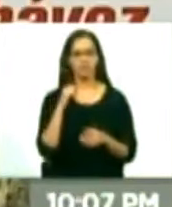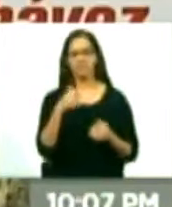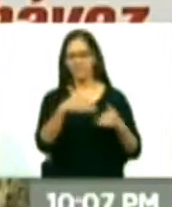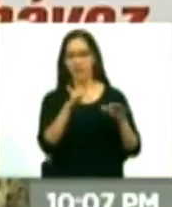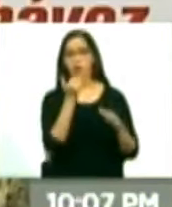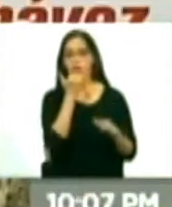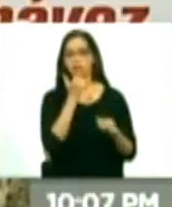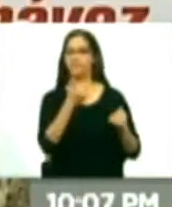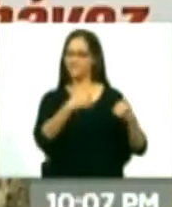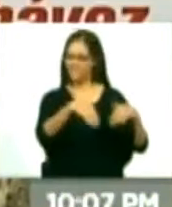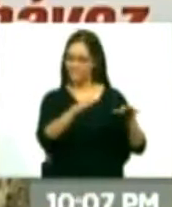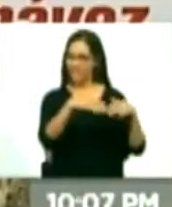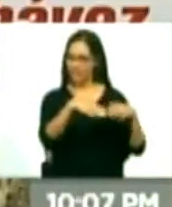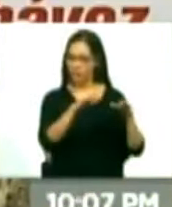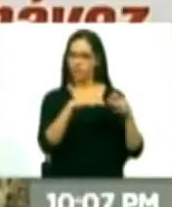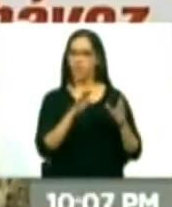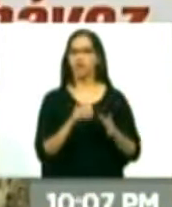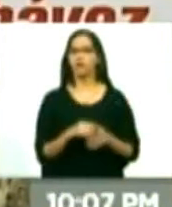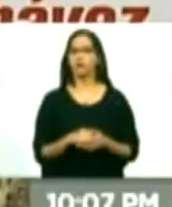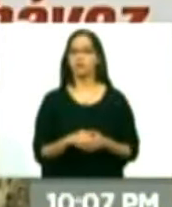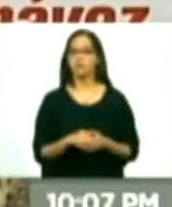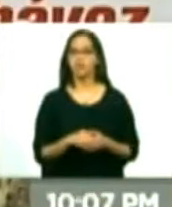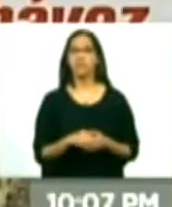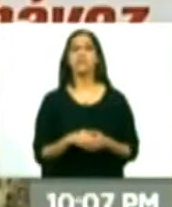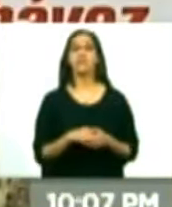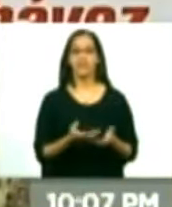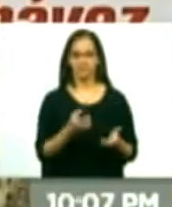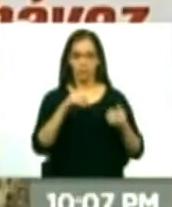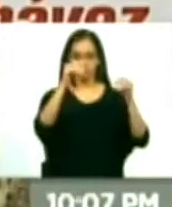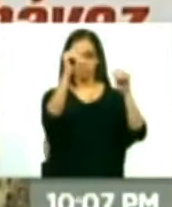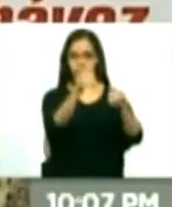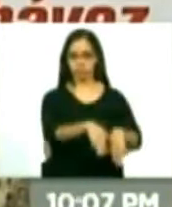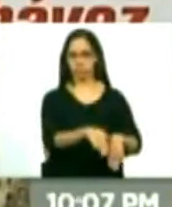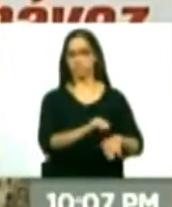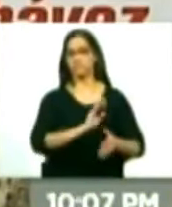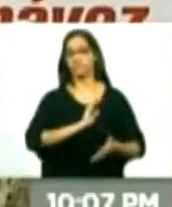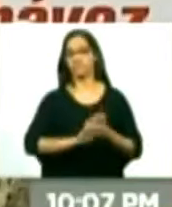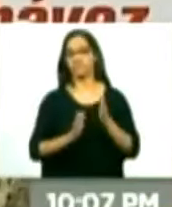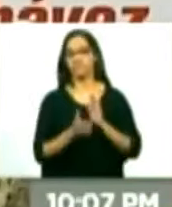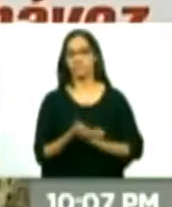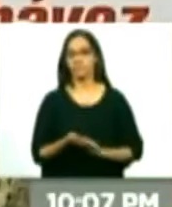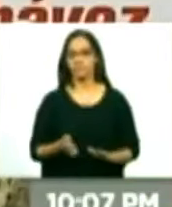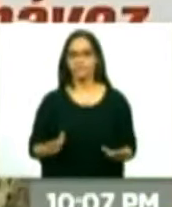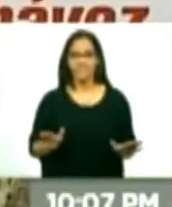propia salsa. Y se cocinaron. Y se quemaron, ¿no? Pero